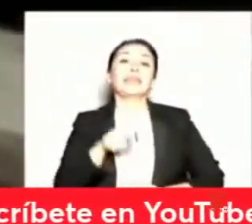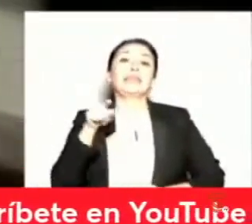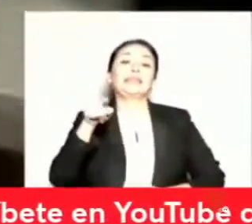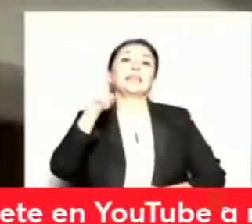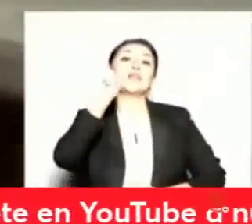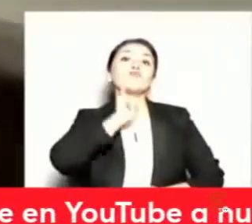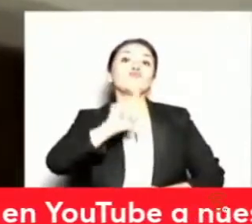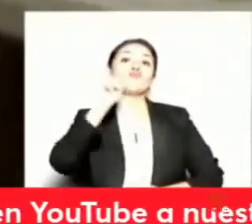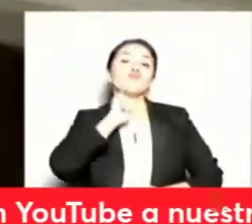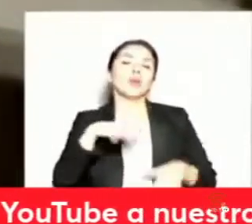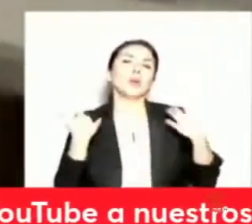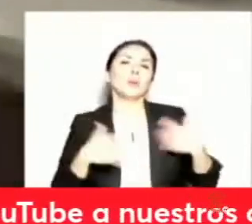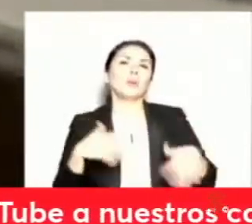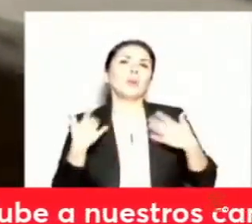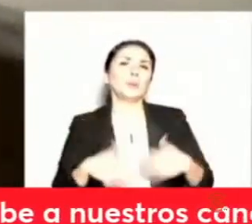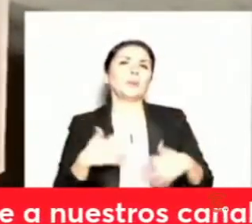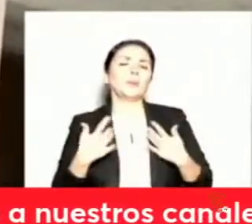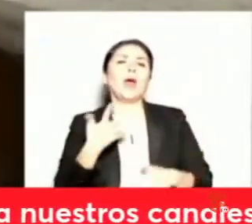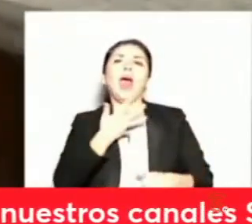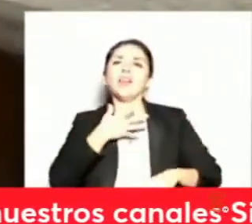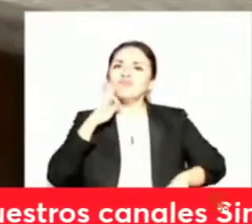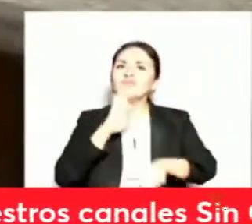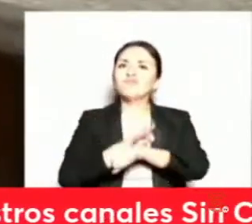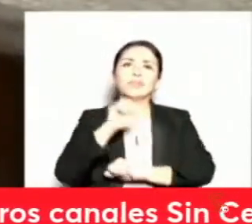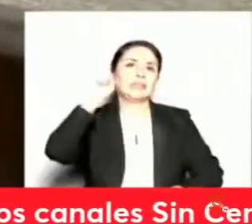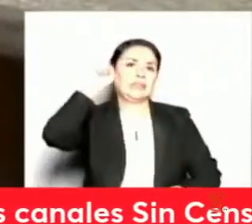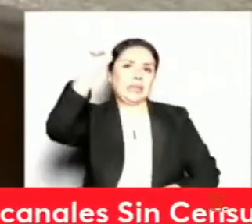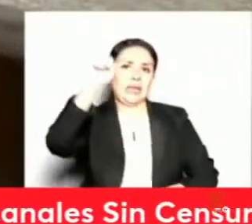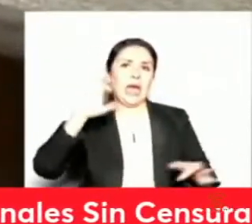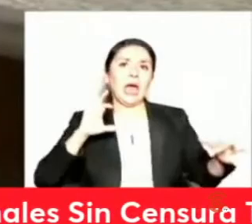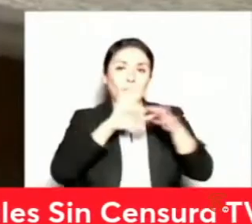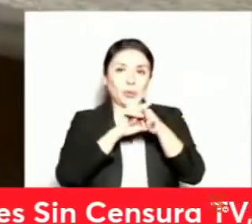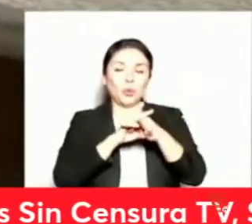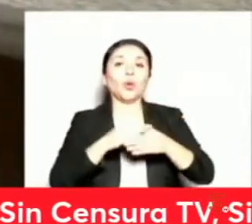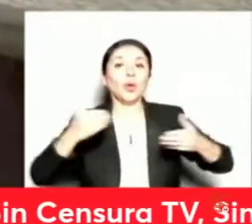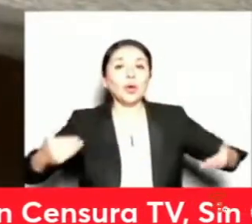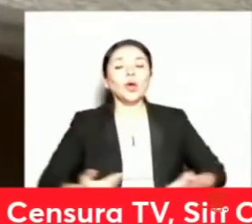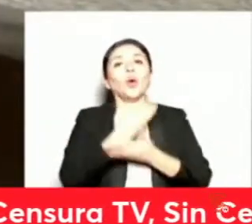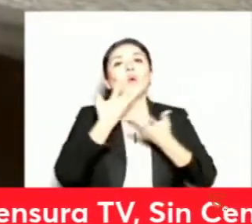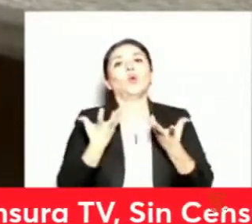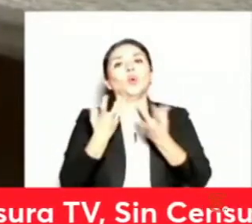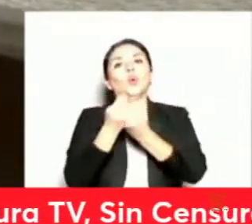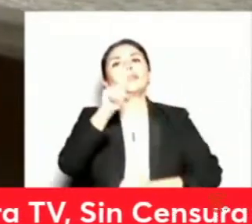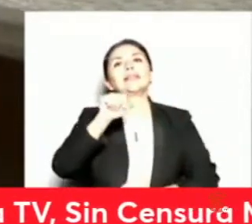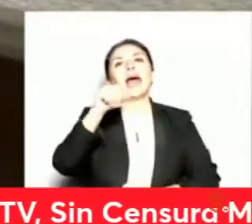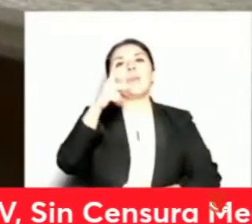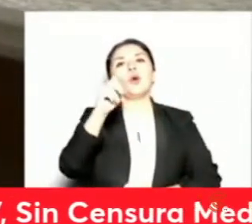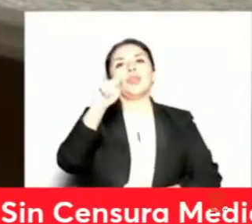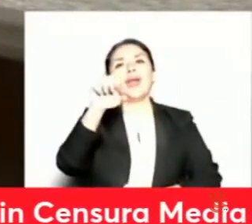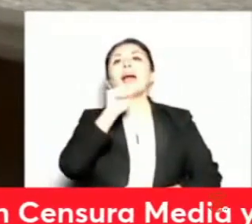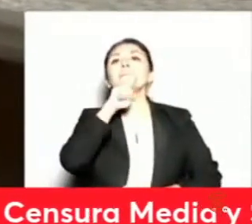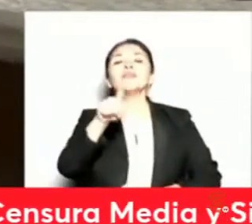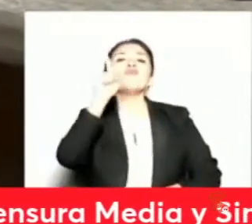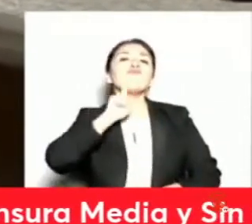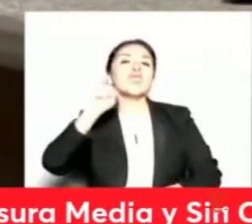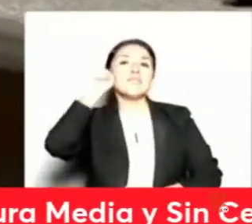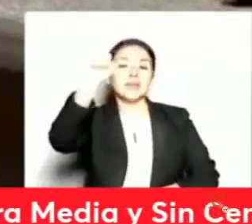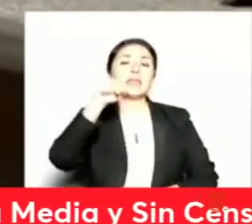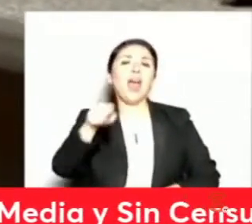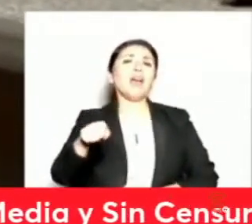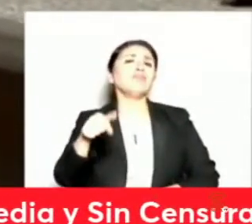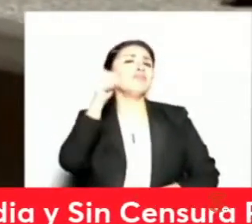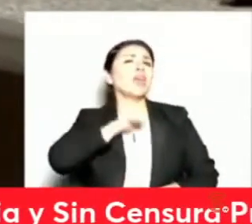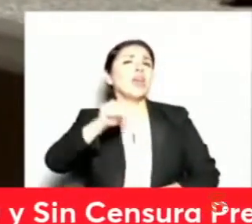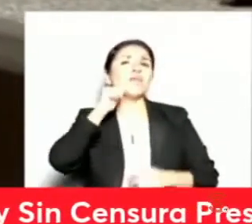Ella es una mujer sindicalista, zapoteca y feminista que ha dedicado